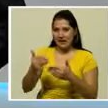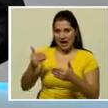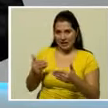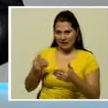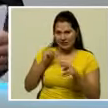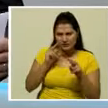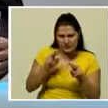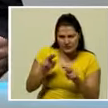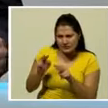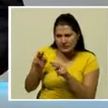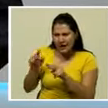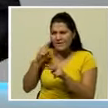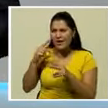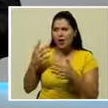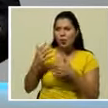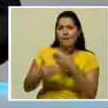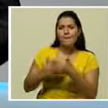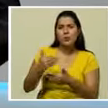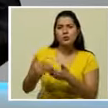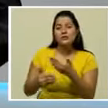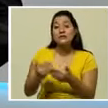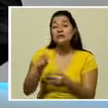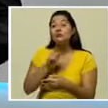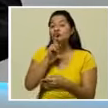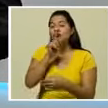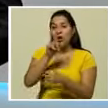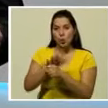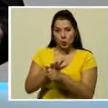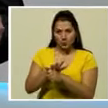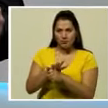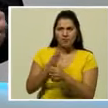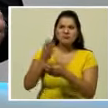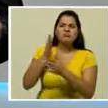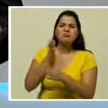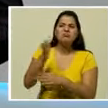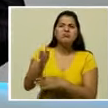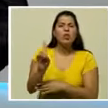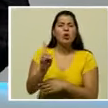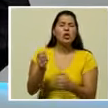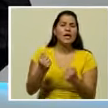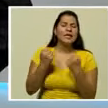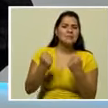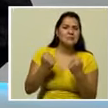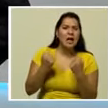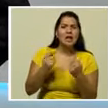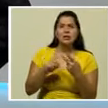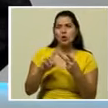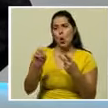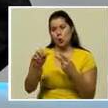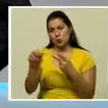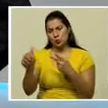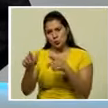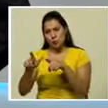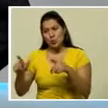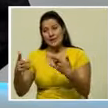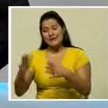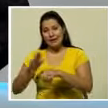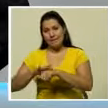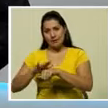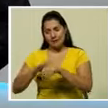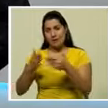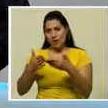se practica alguna actividad con un poco más de gente para verificar que efectivamente los protocolos que se han solicitado se